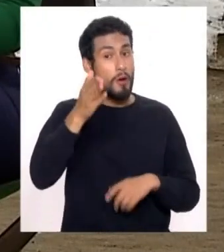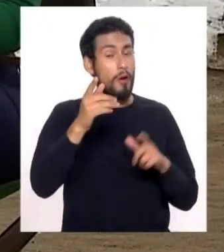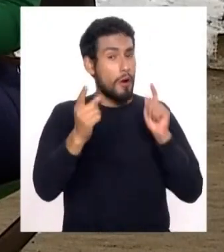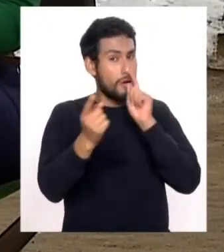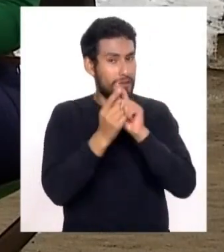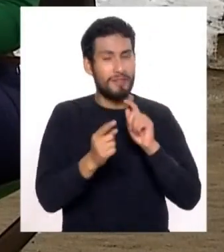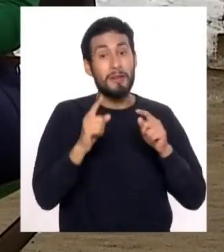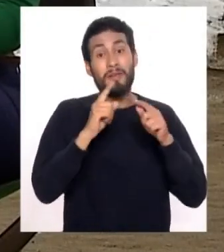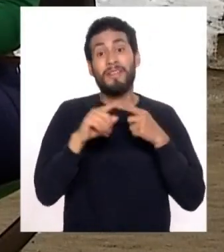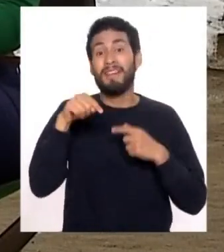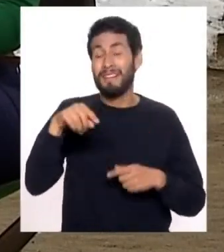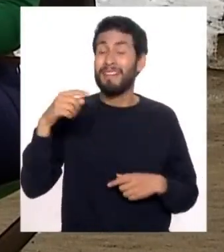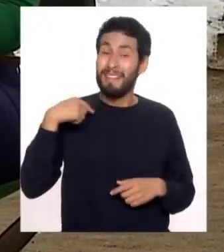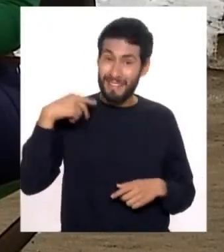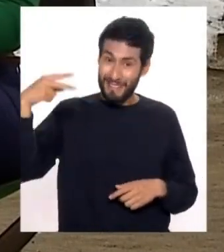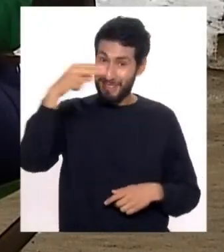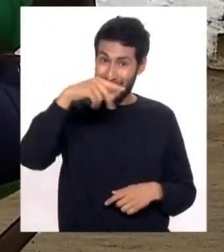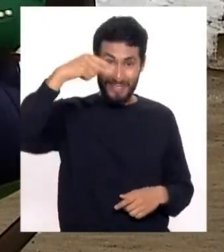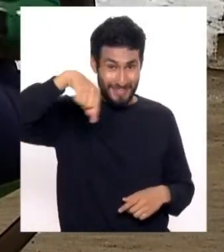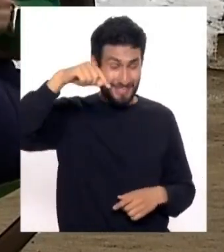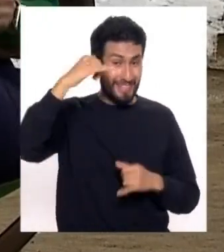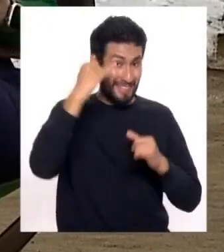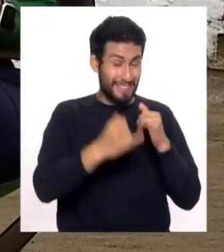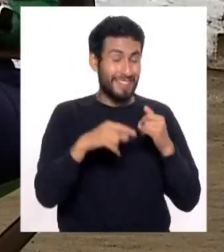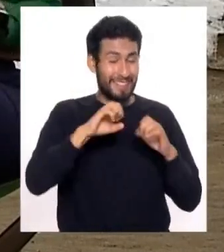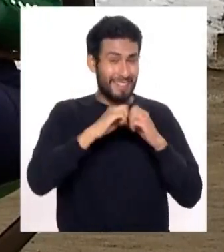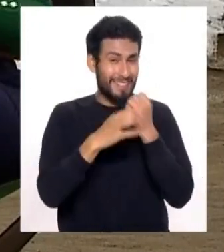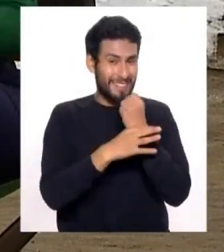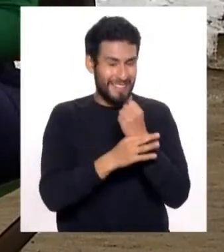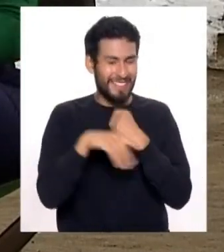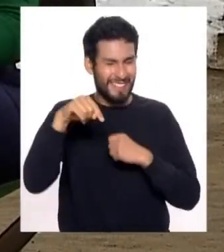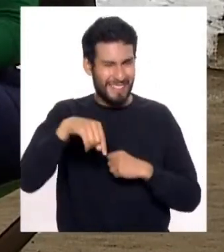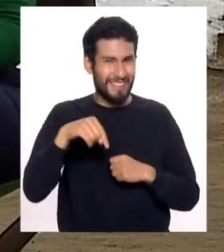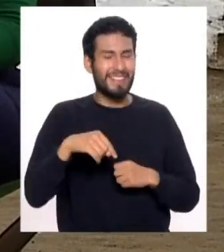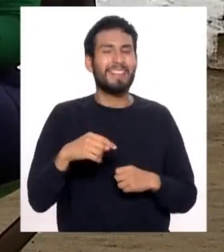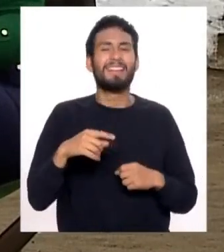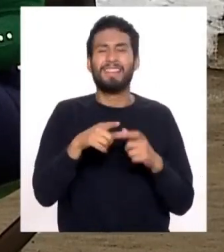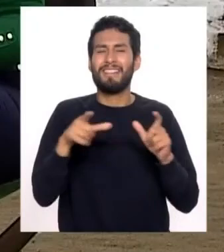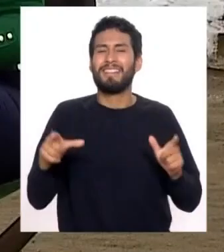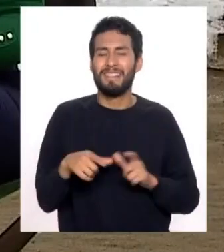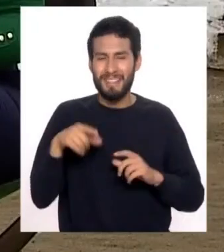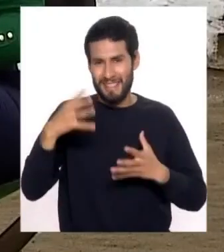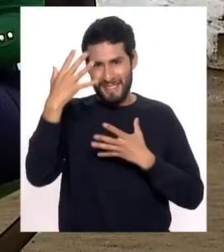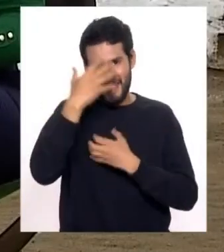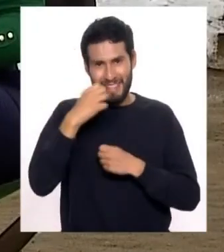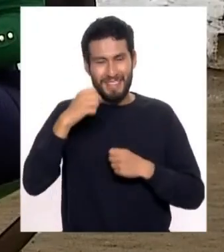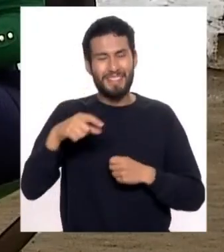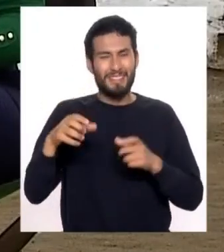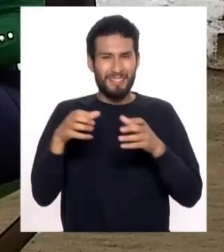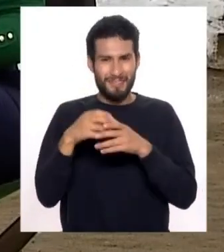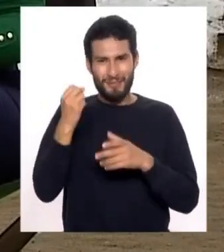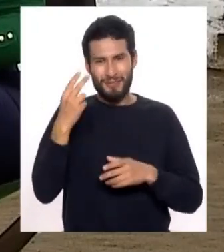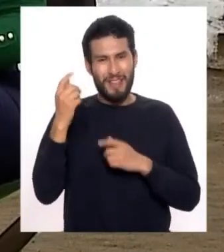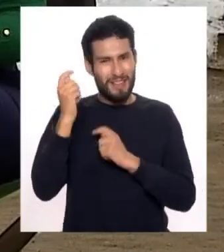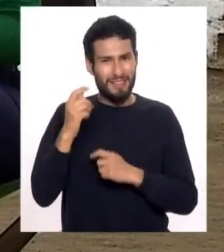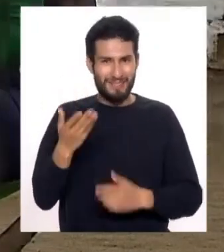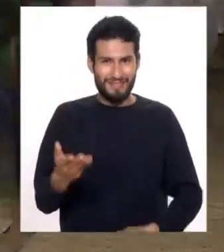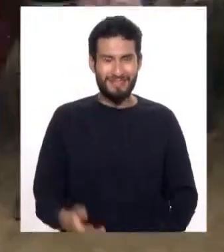encuentro. Pero vamos a un corte y ya volvemos con la parte final de Cuerpo Médico aquí, desde el Asentamiento Humano 12 de agosto.